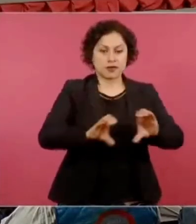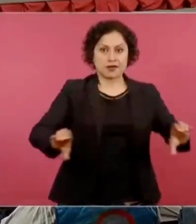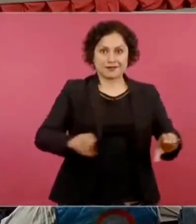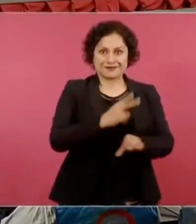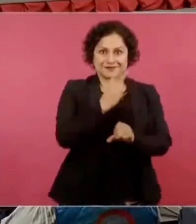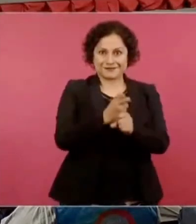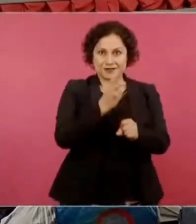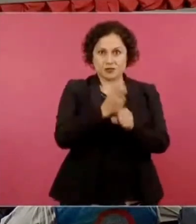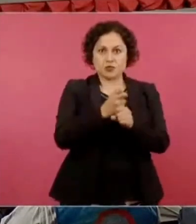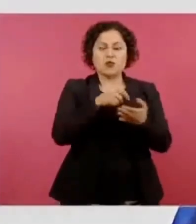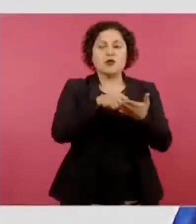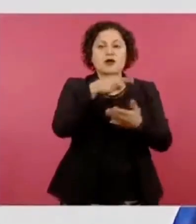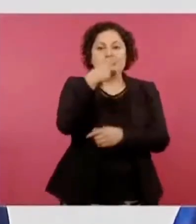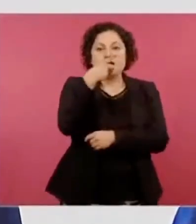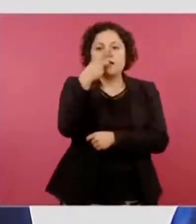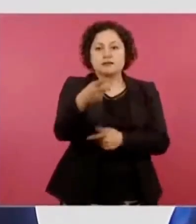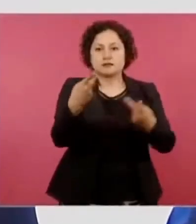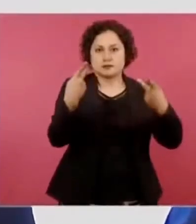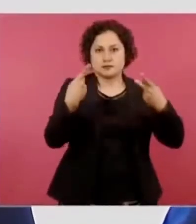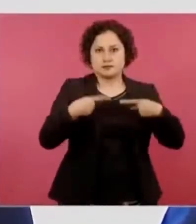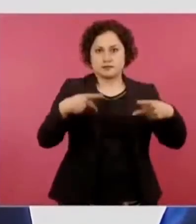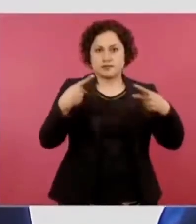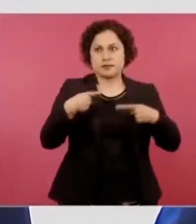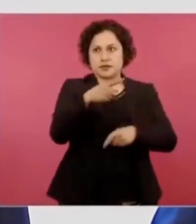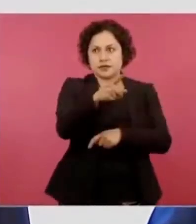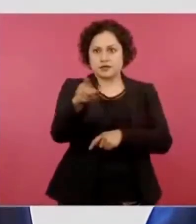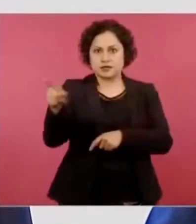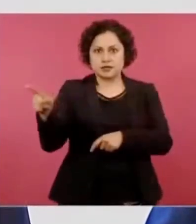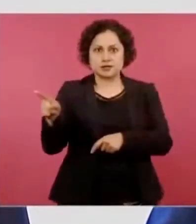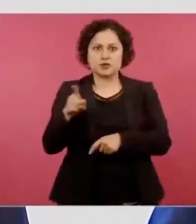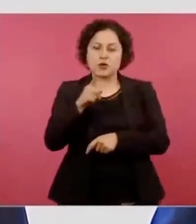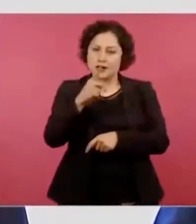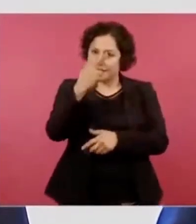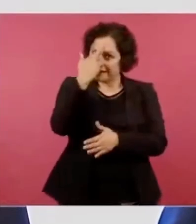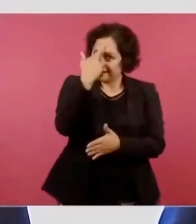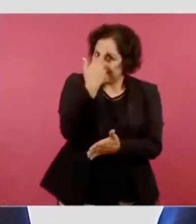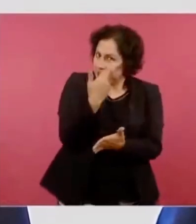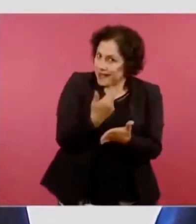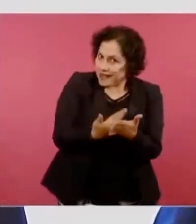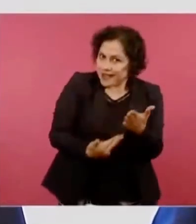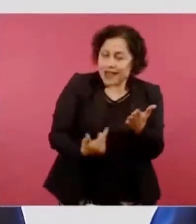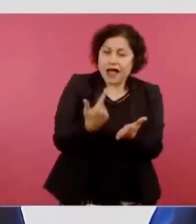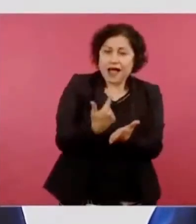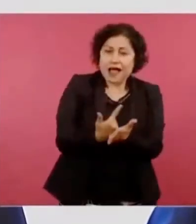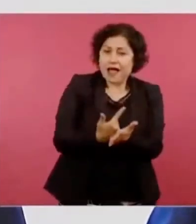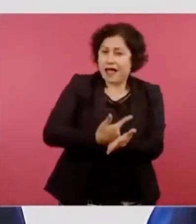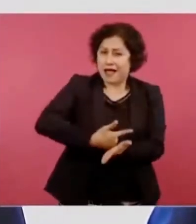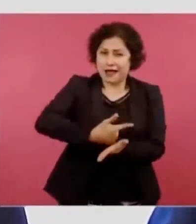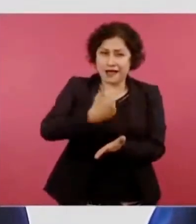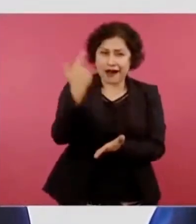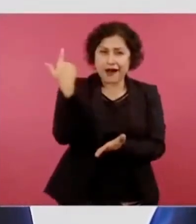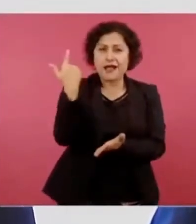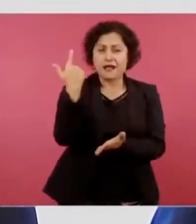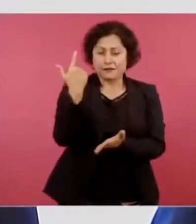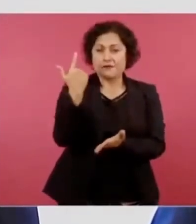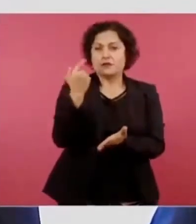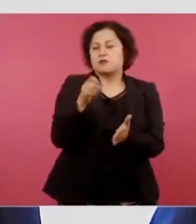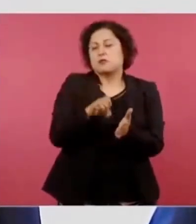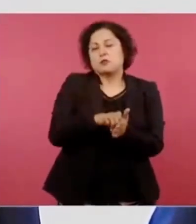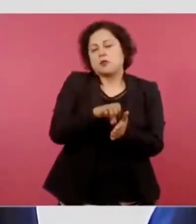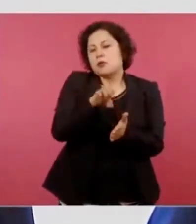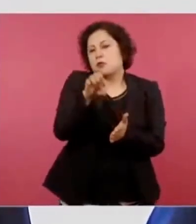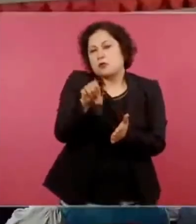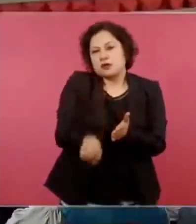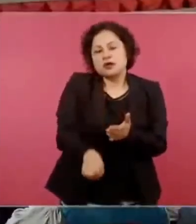personas acusadas de cometer delitos que por su gravedad sean de alto impacto para la sociedad, como es el caso